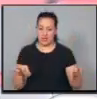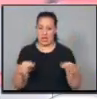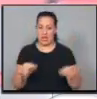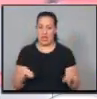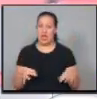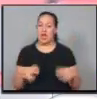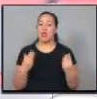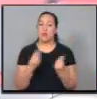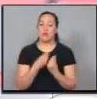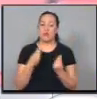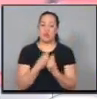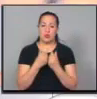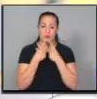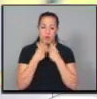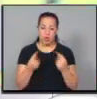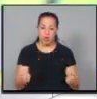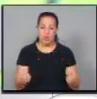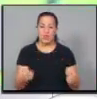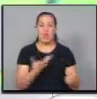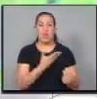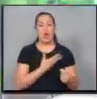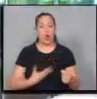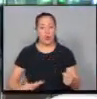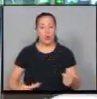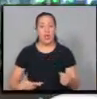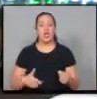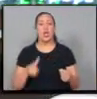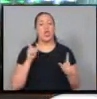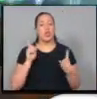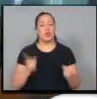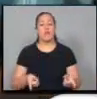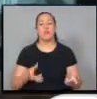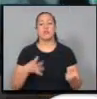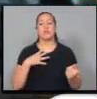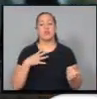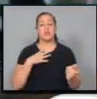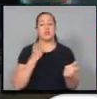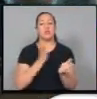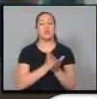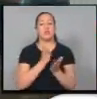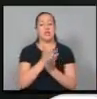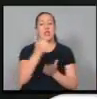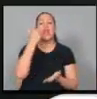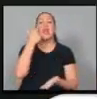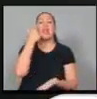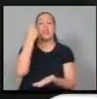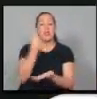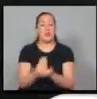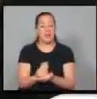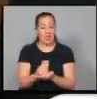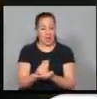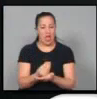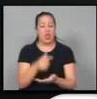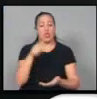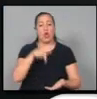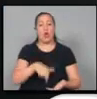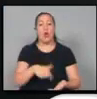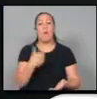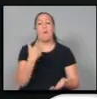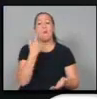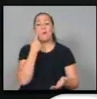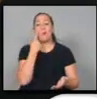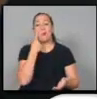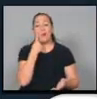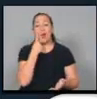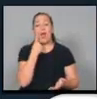muchas críticas. El gobierno sigue adelante con los controles migratorios. Lo considera fundamental hoy con una prueba piloto